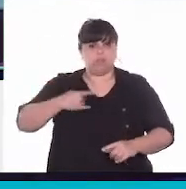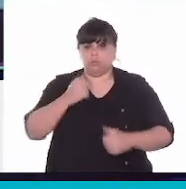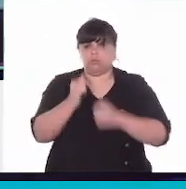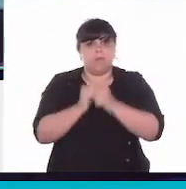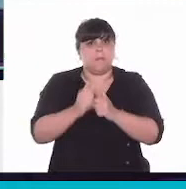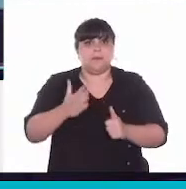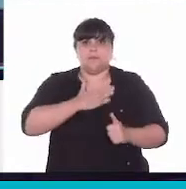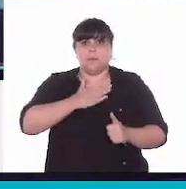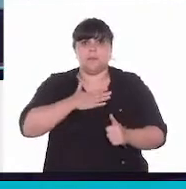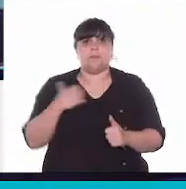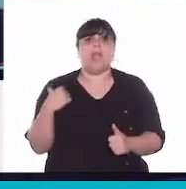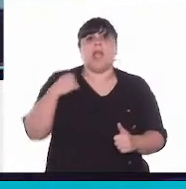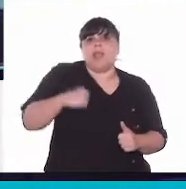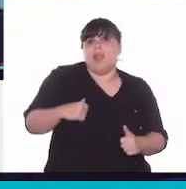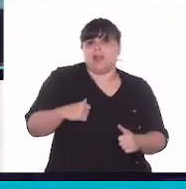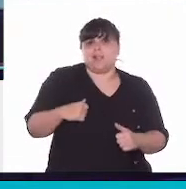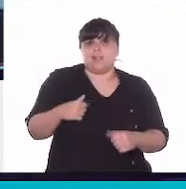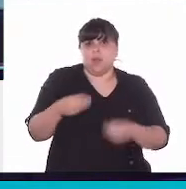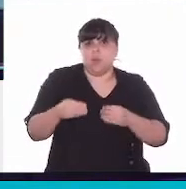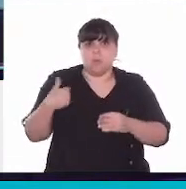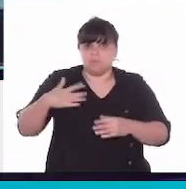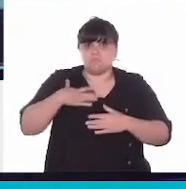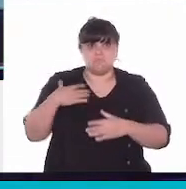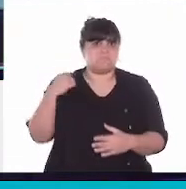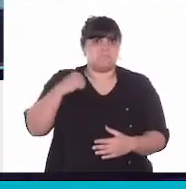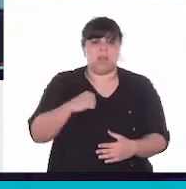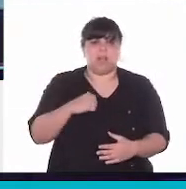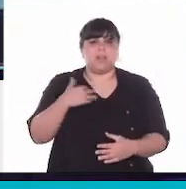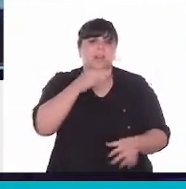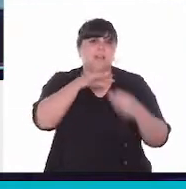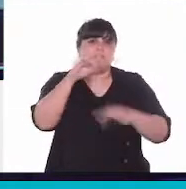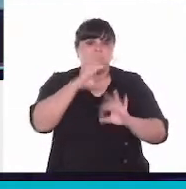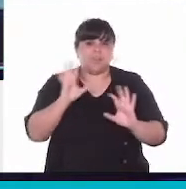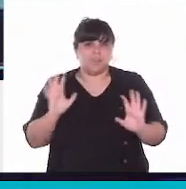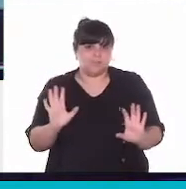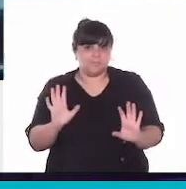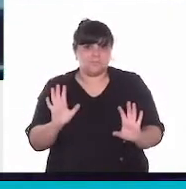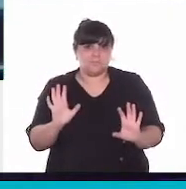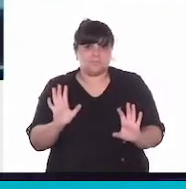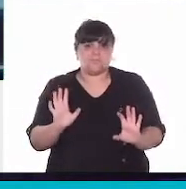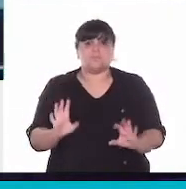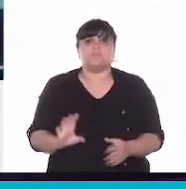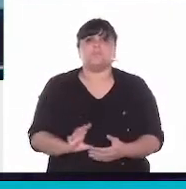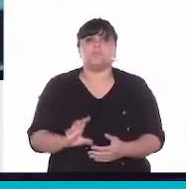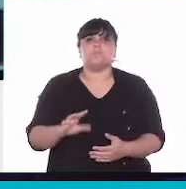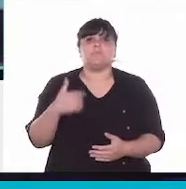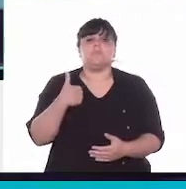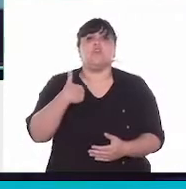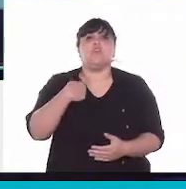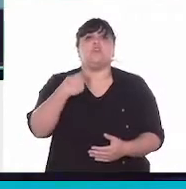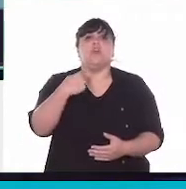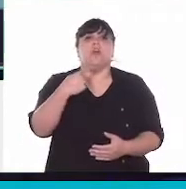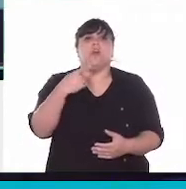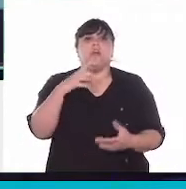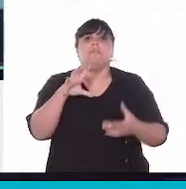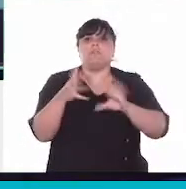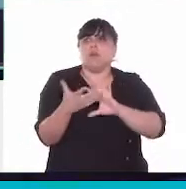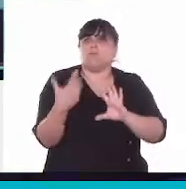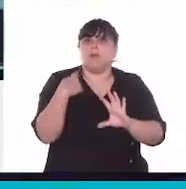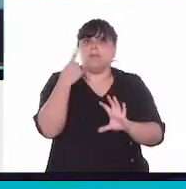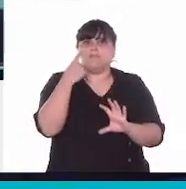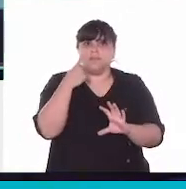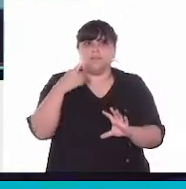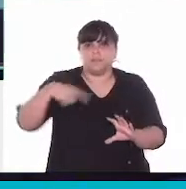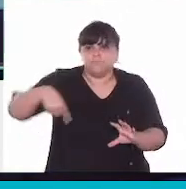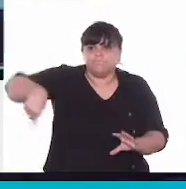mi emprendimiento de carteras de cuero y vemos yo lo viví y vemos esa real necesidad de